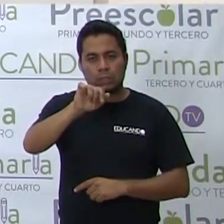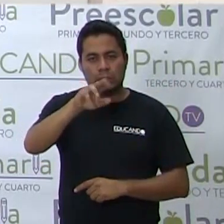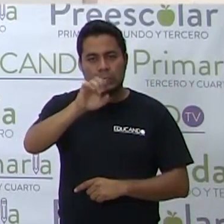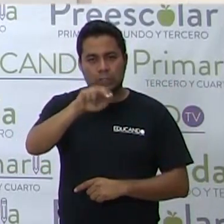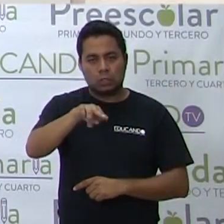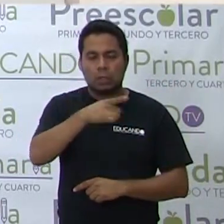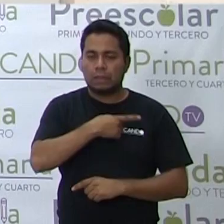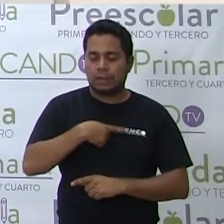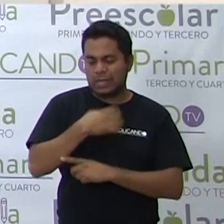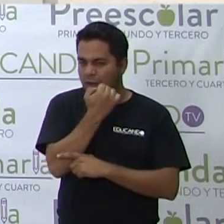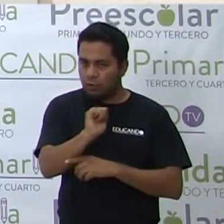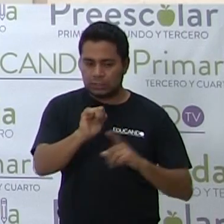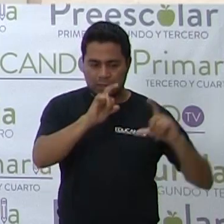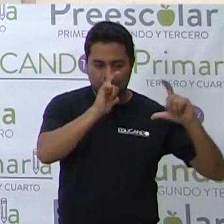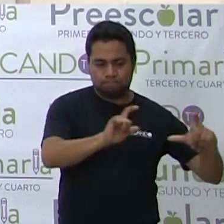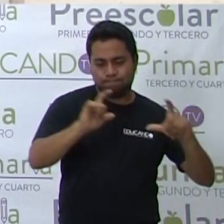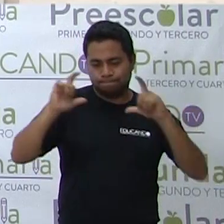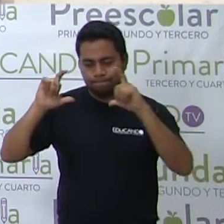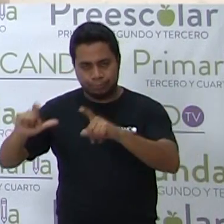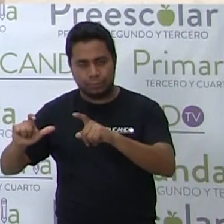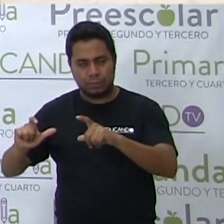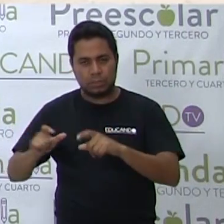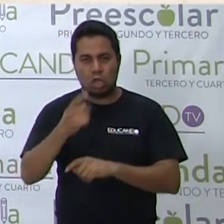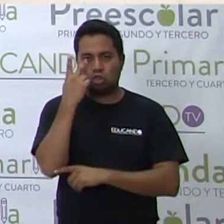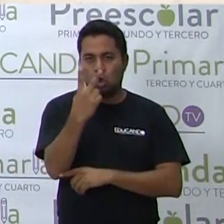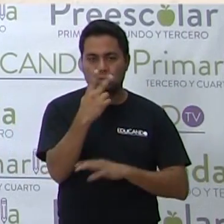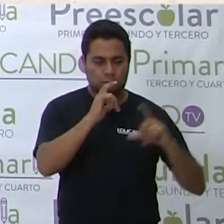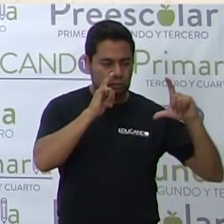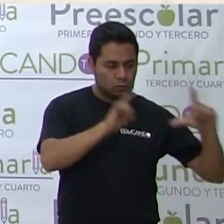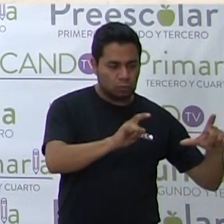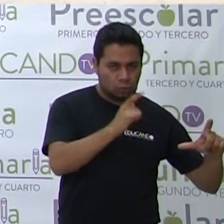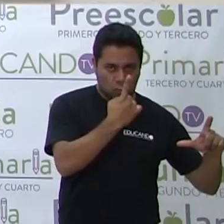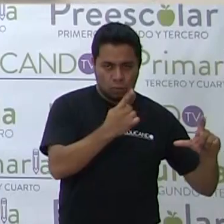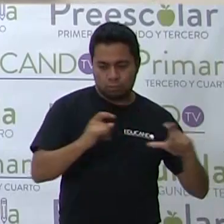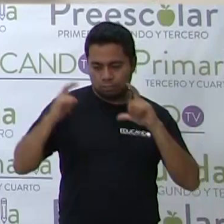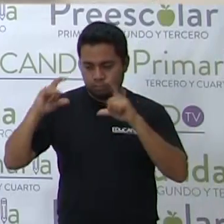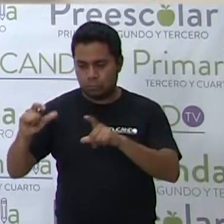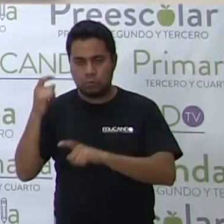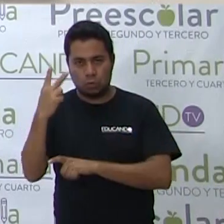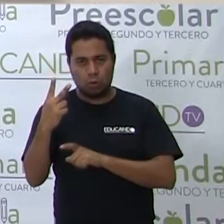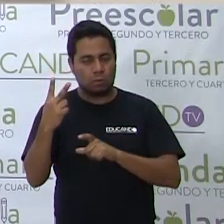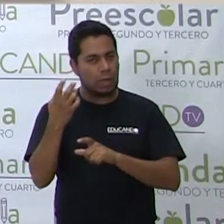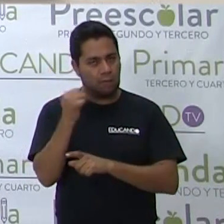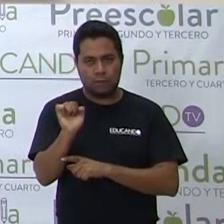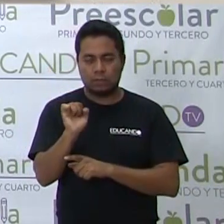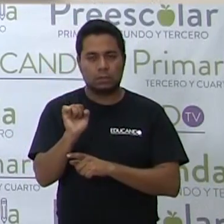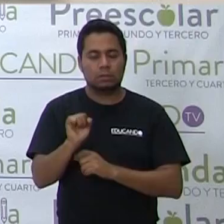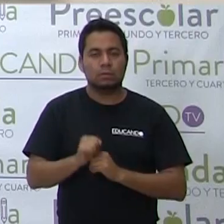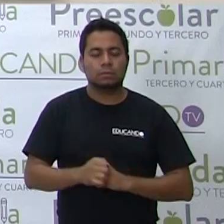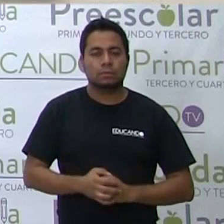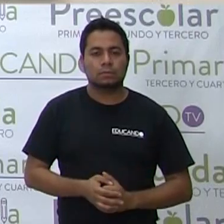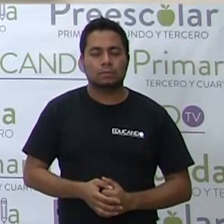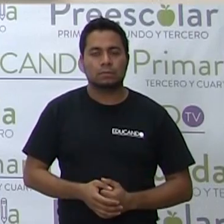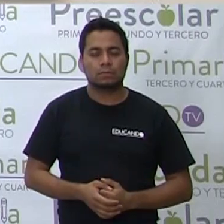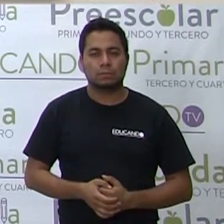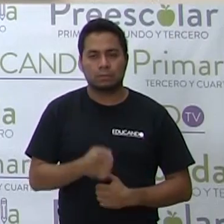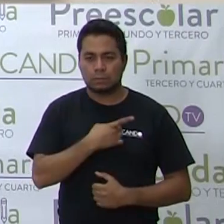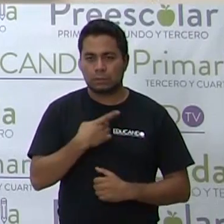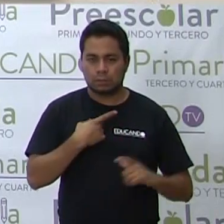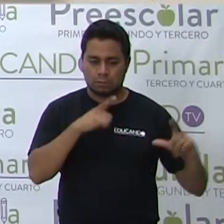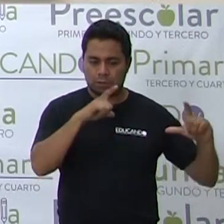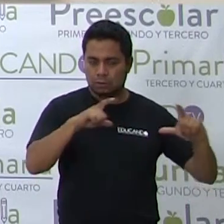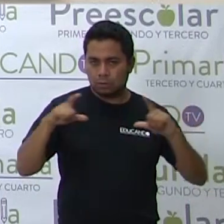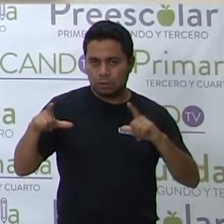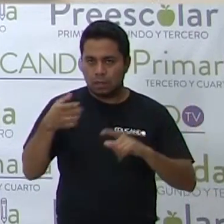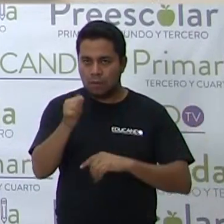poner los paréntesis son dos paréntesis sí tenemos que poner dos par